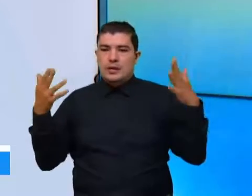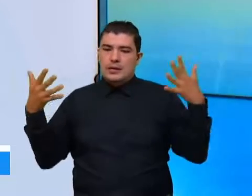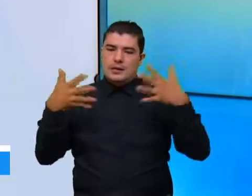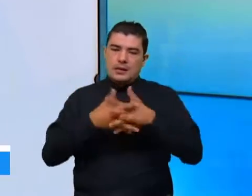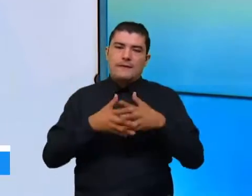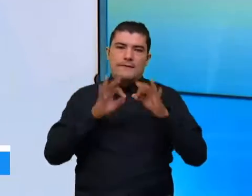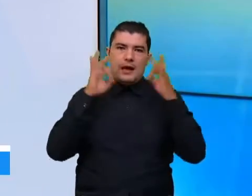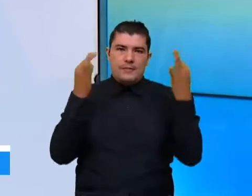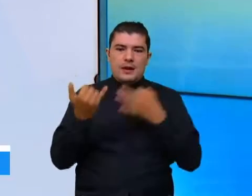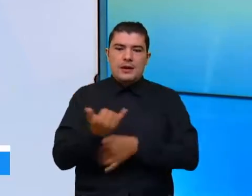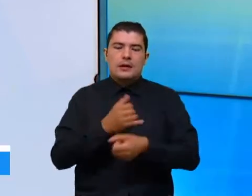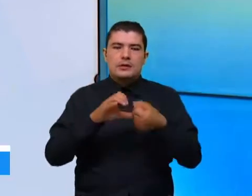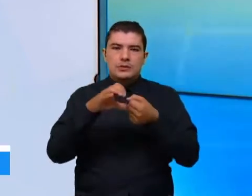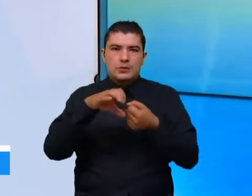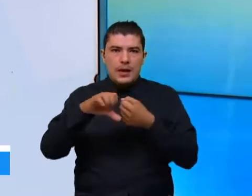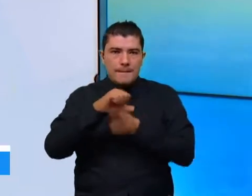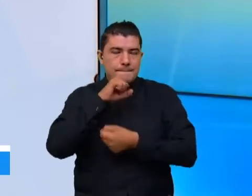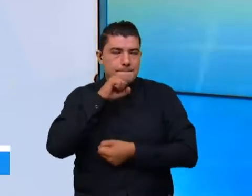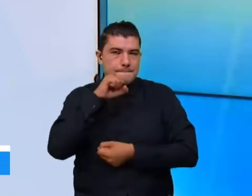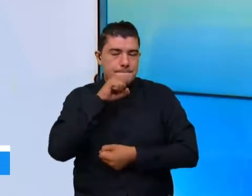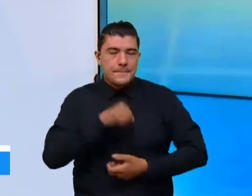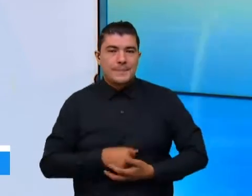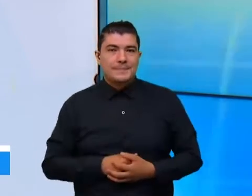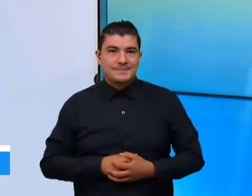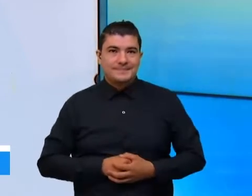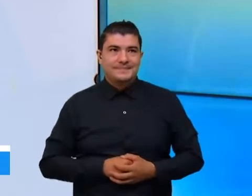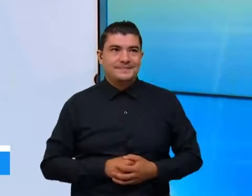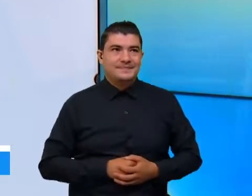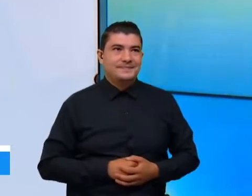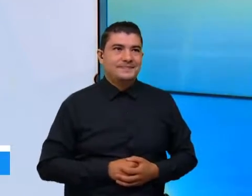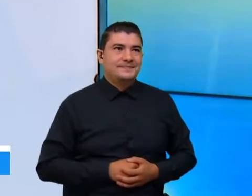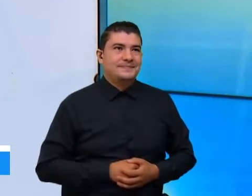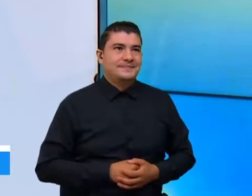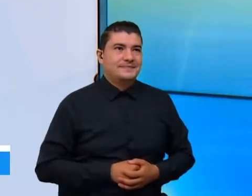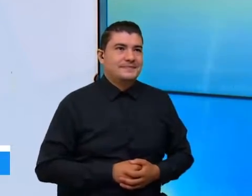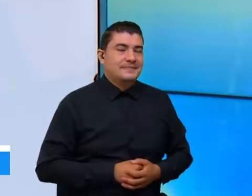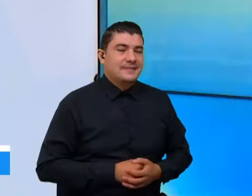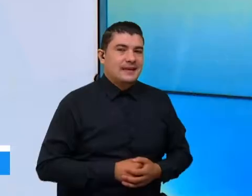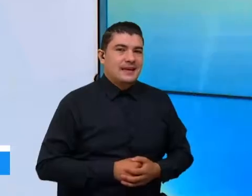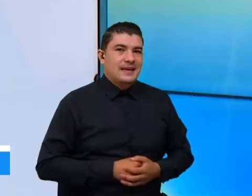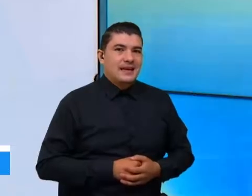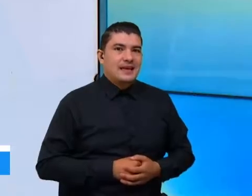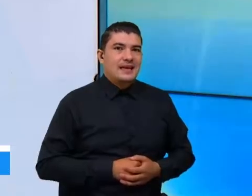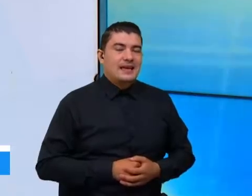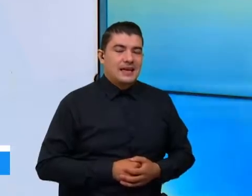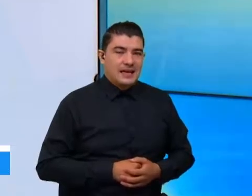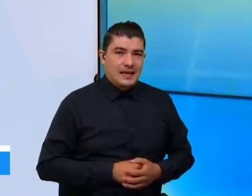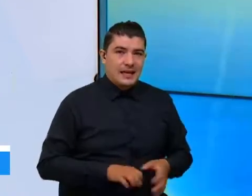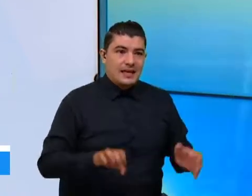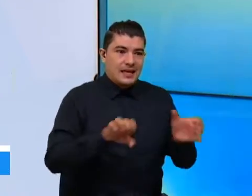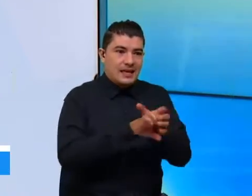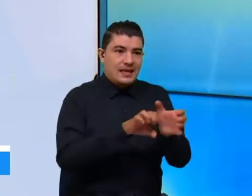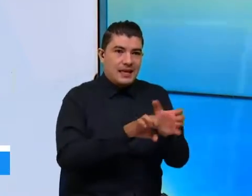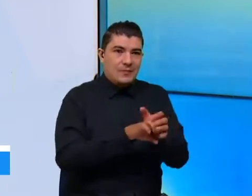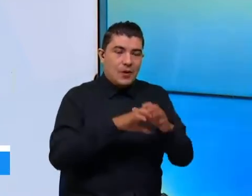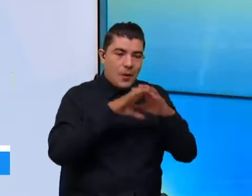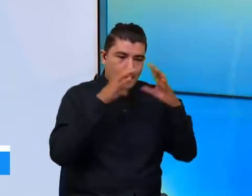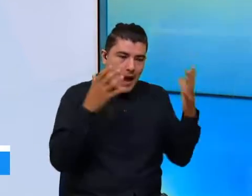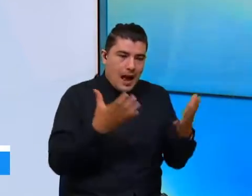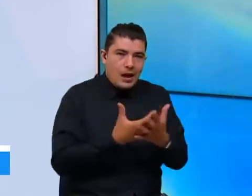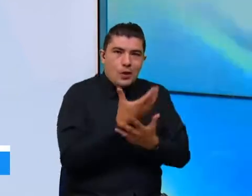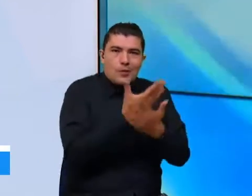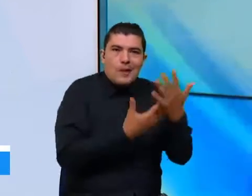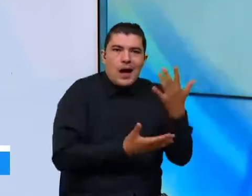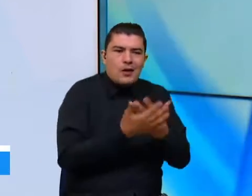y de otra parte el equipo nortesantandereano de balonmano en la modalidad de playa se prepara para participar en campeonato nacional a cumplirse